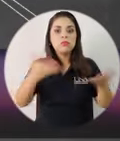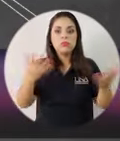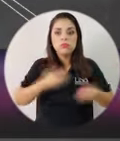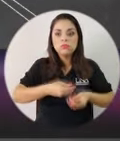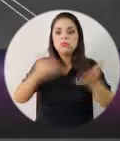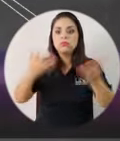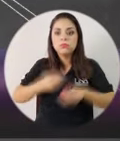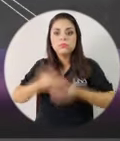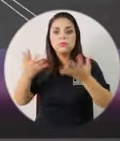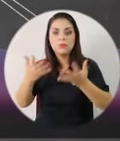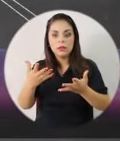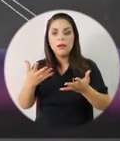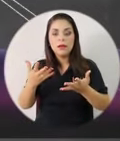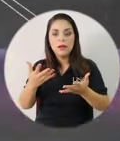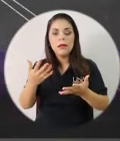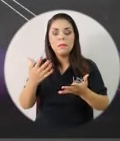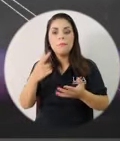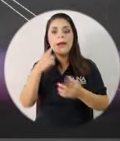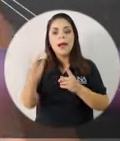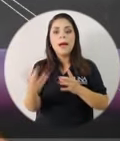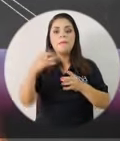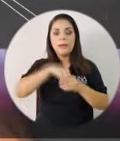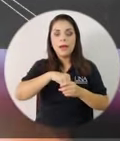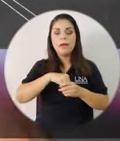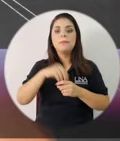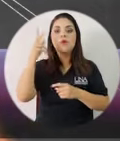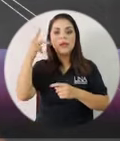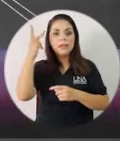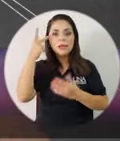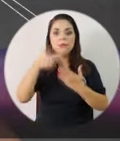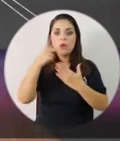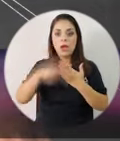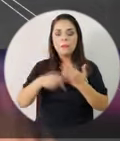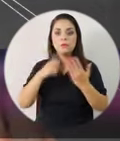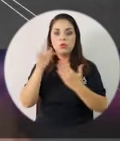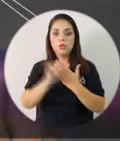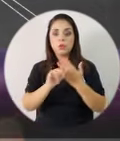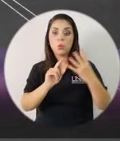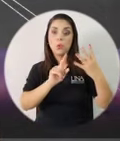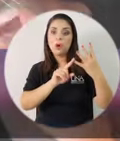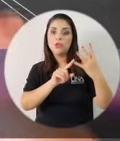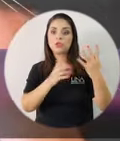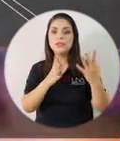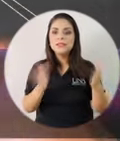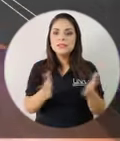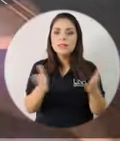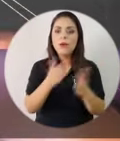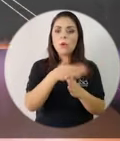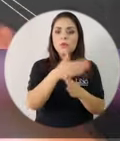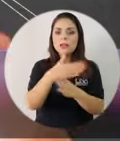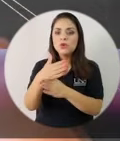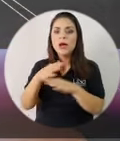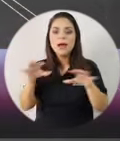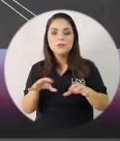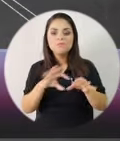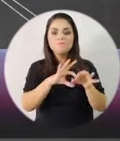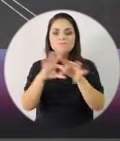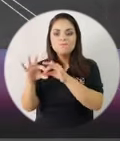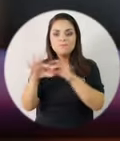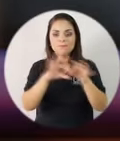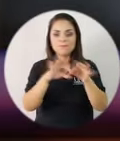conocimientos impacten en la implementación de las políticas, los programas y los proyectos. Número 4, incentiva la vinculación,